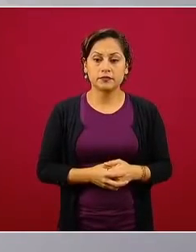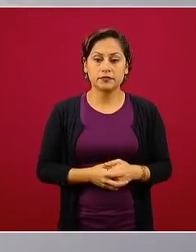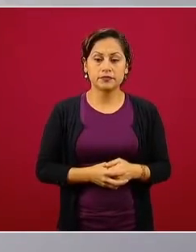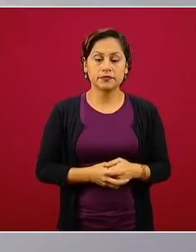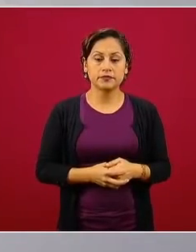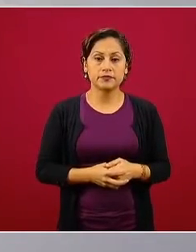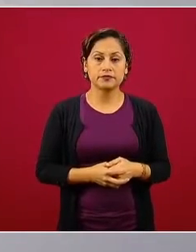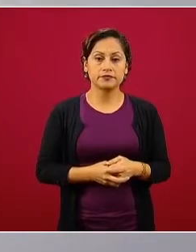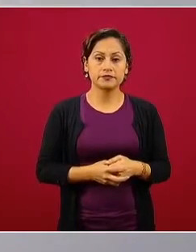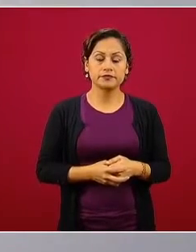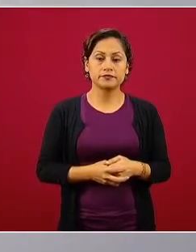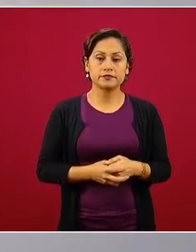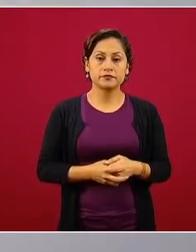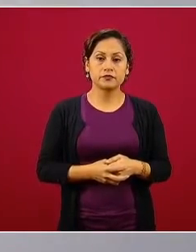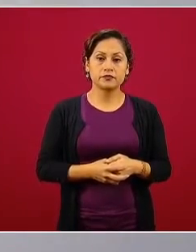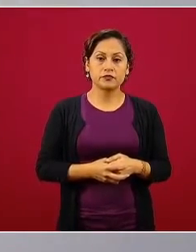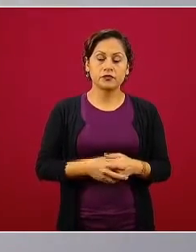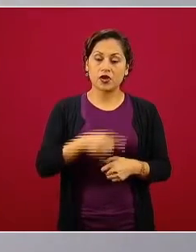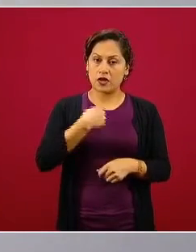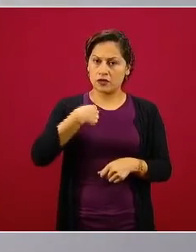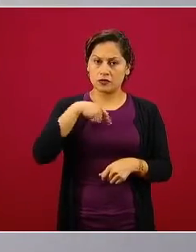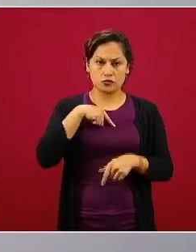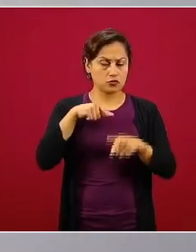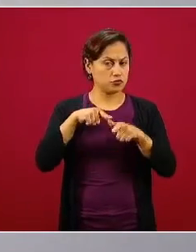que vamos a sostener